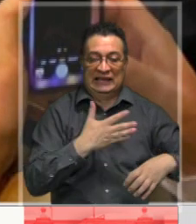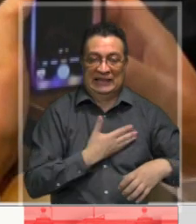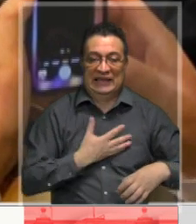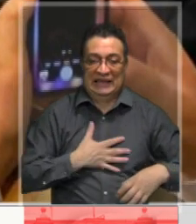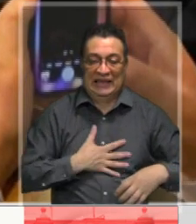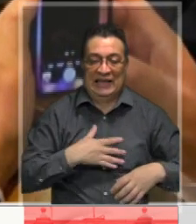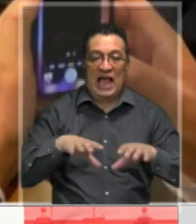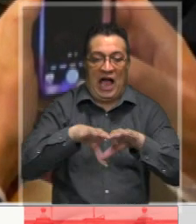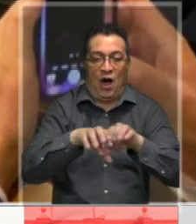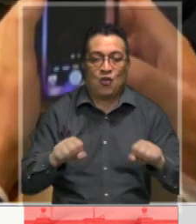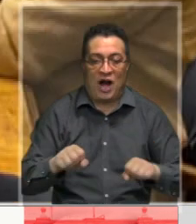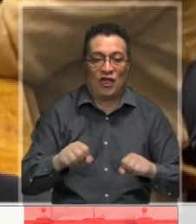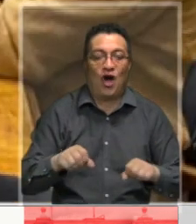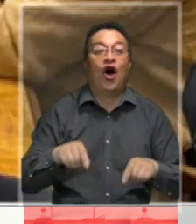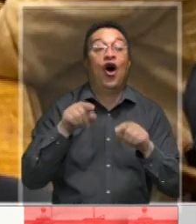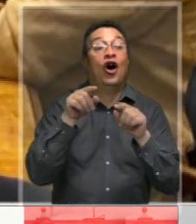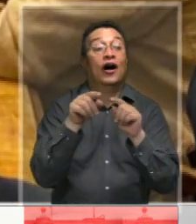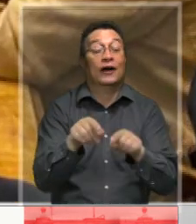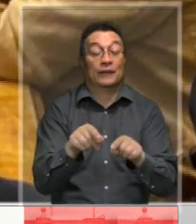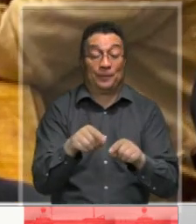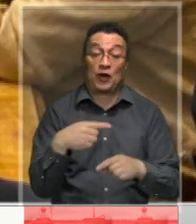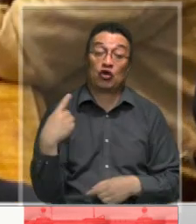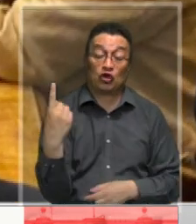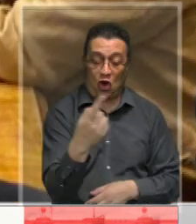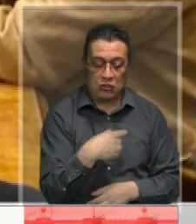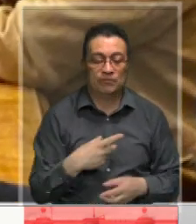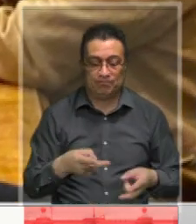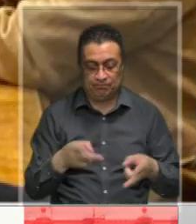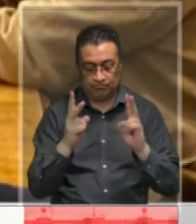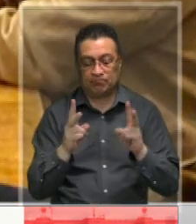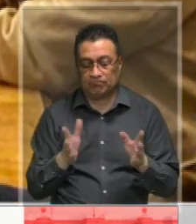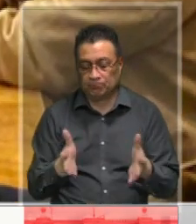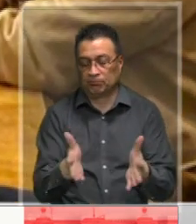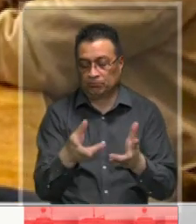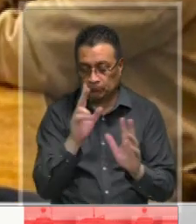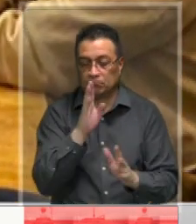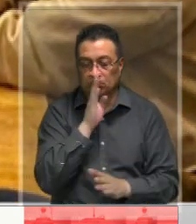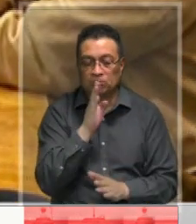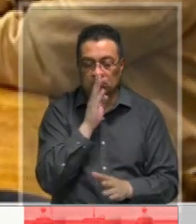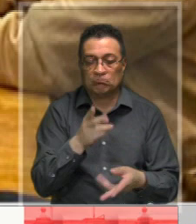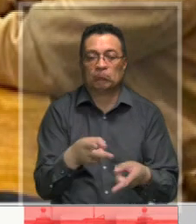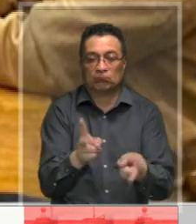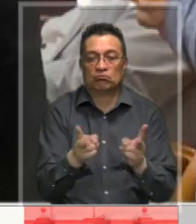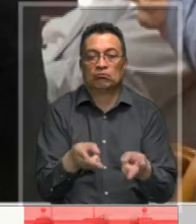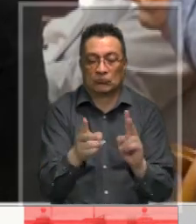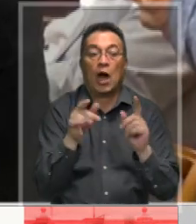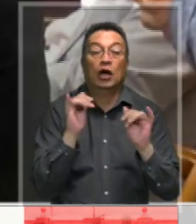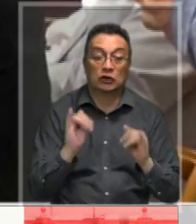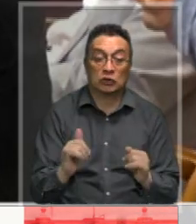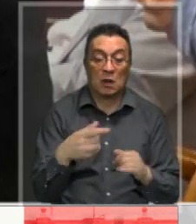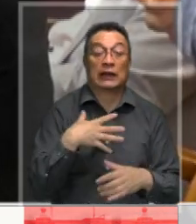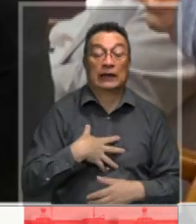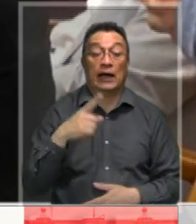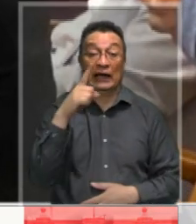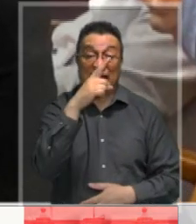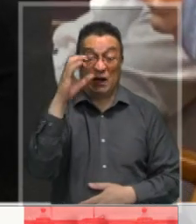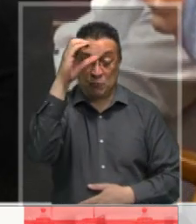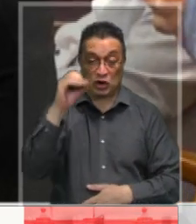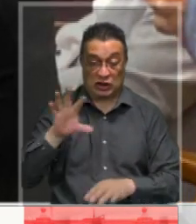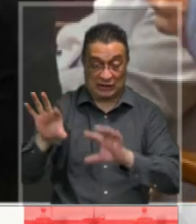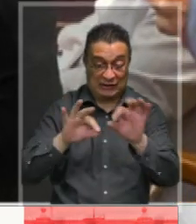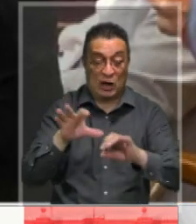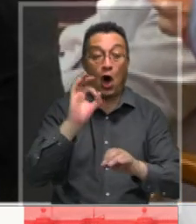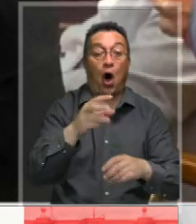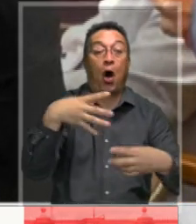mejor acuerdo que se pudo alcanzar. Todos tuvieron que ceder, Quique, y bajo esa lógica, muchos hablaban de la apuesta que fuese 100% electo o que fuese